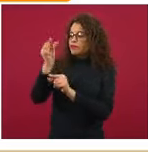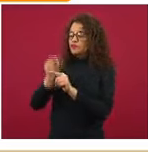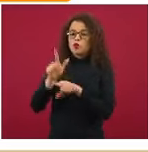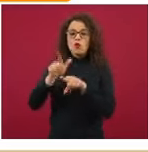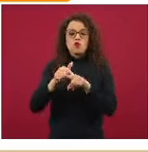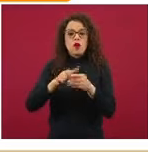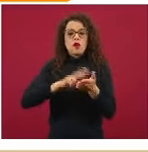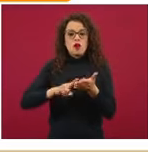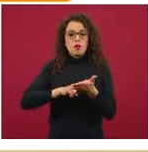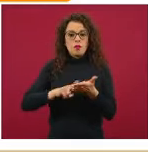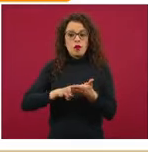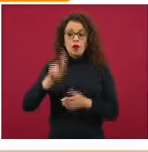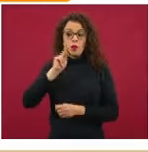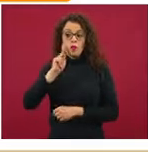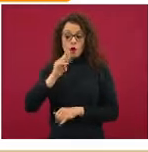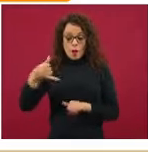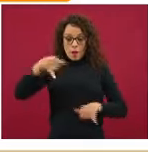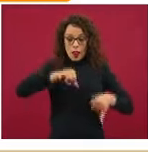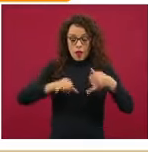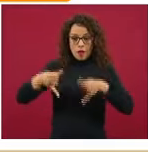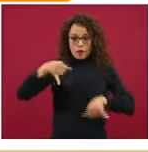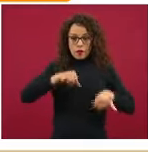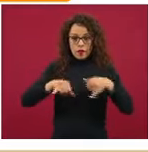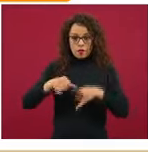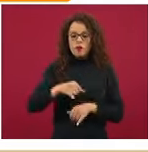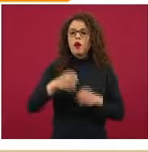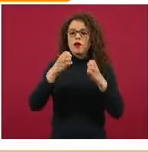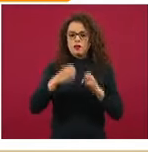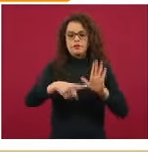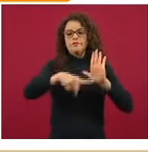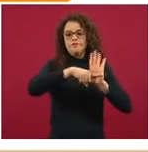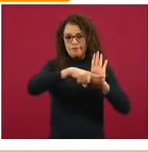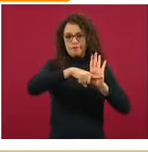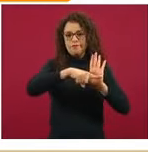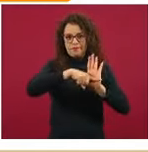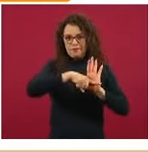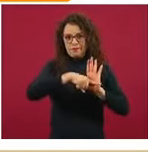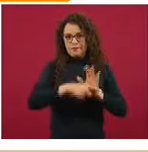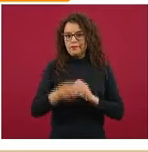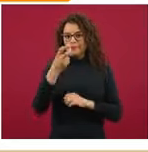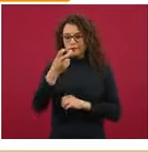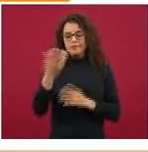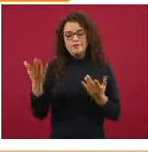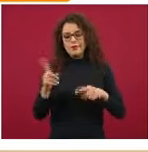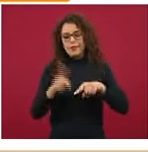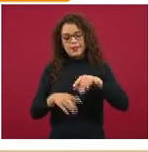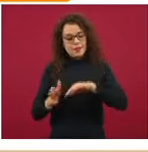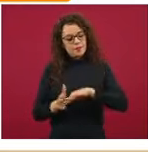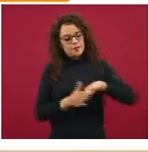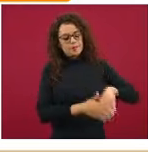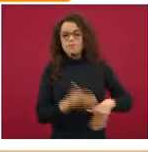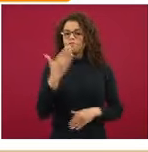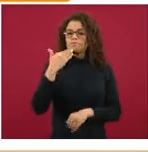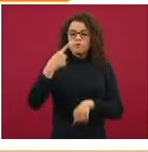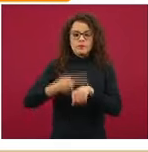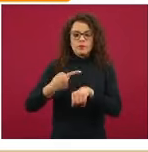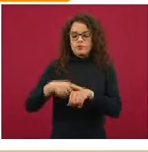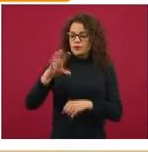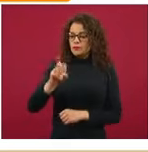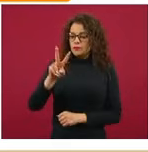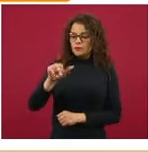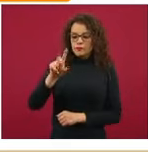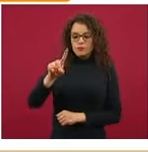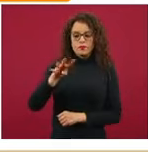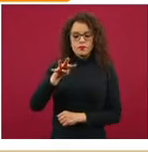cuya prueba de laboratorio ya salió negativa, por lo tanto se descarta la enfermedad COVID-19 bajo ese